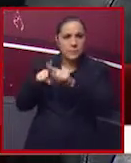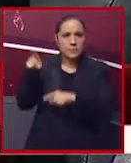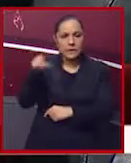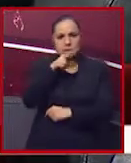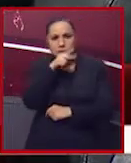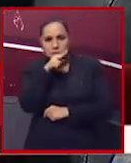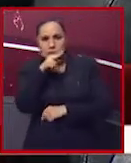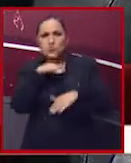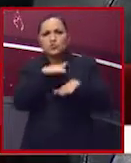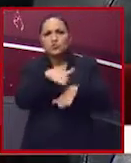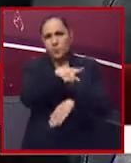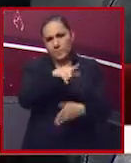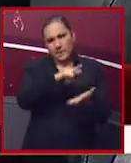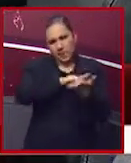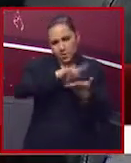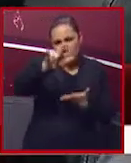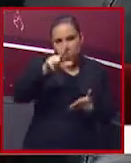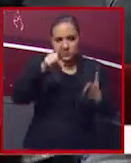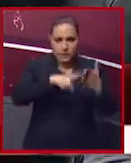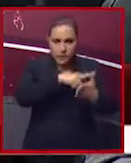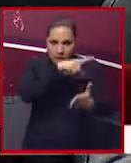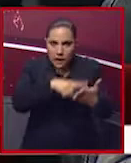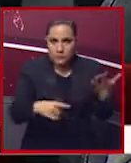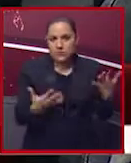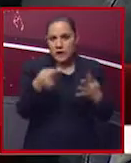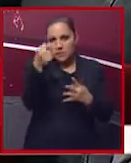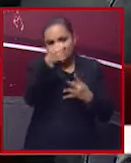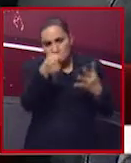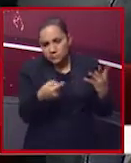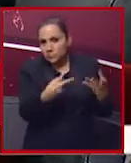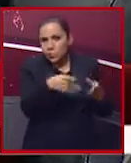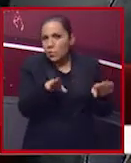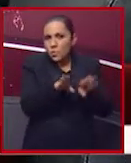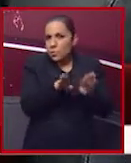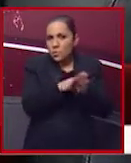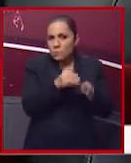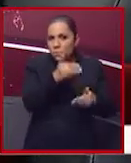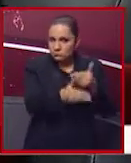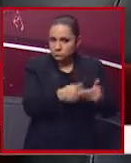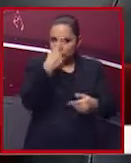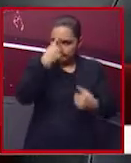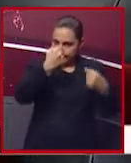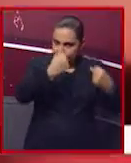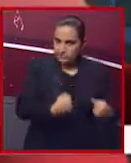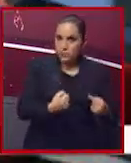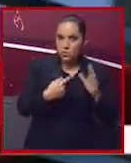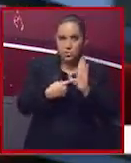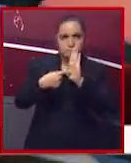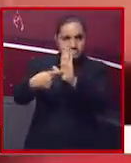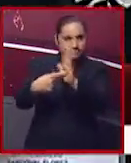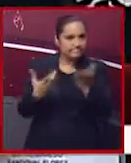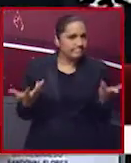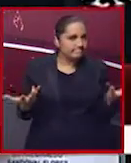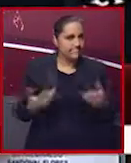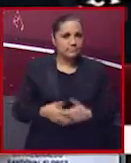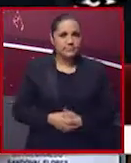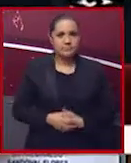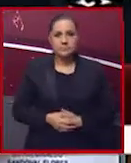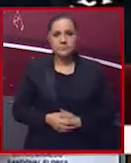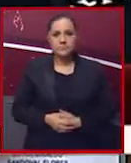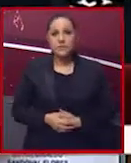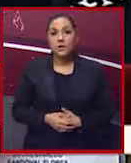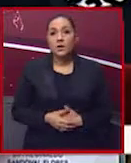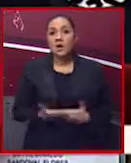se han venido dando a cabo, como la cancelación del aeropuerto de la Ciudad de México, que todavía no se cancela. Este sexenio